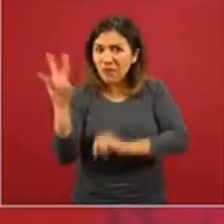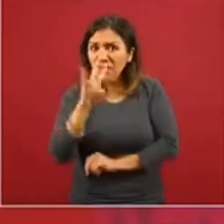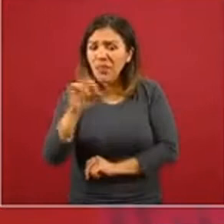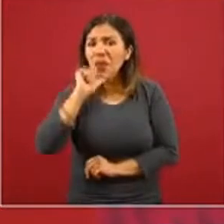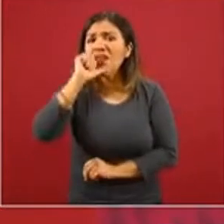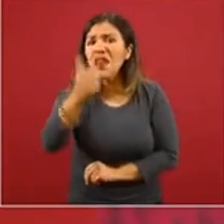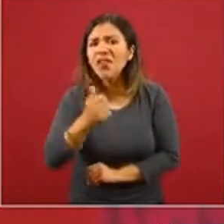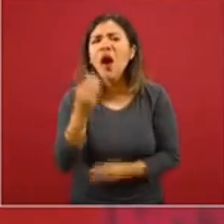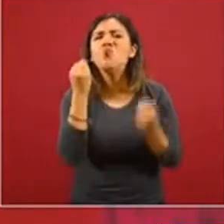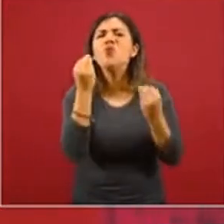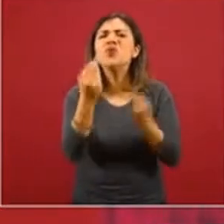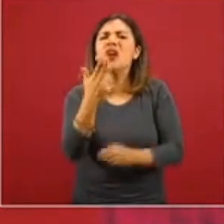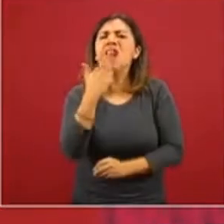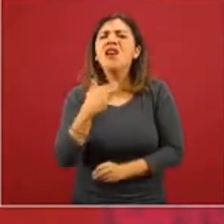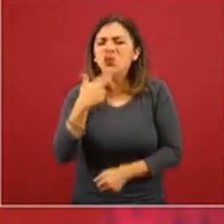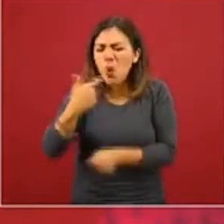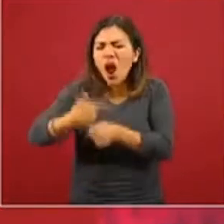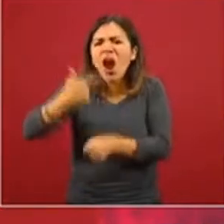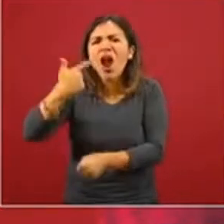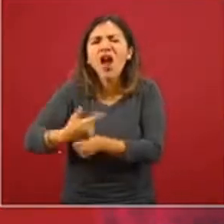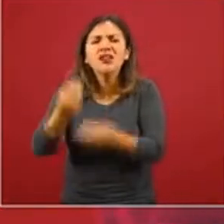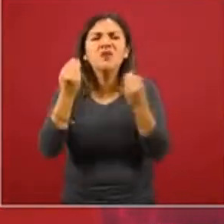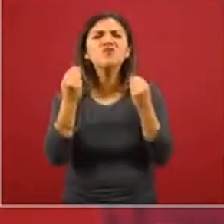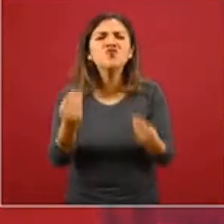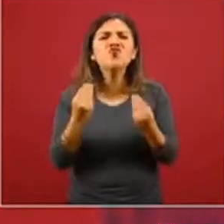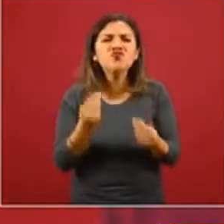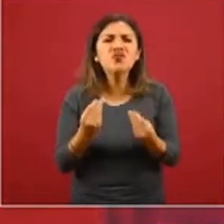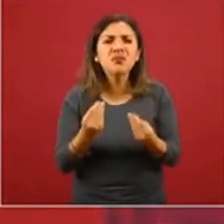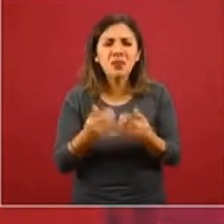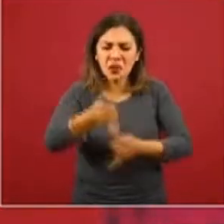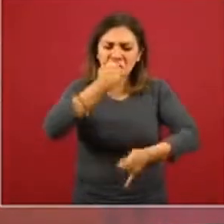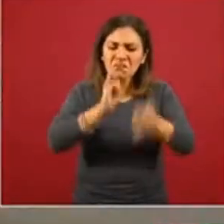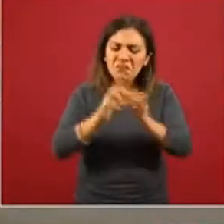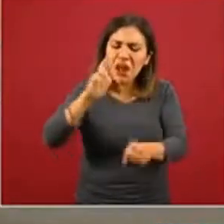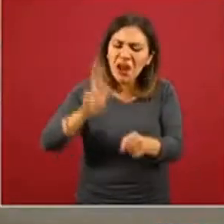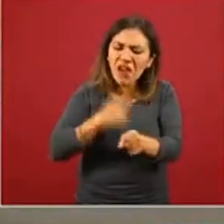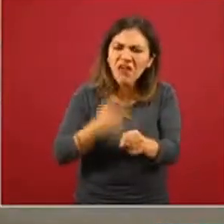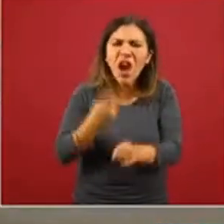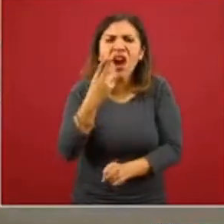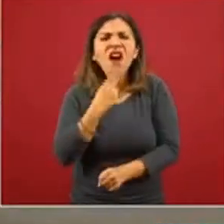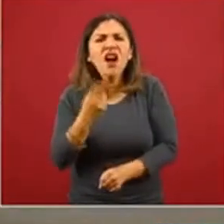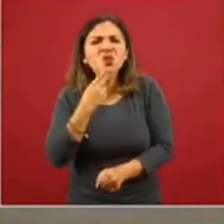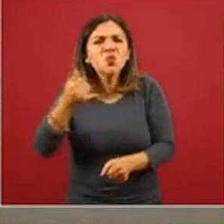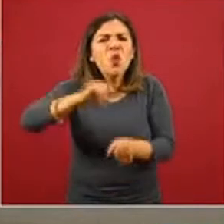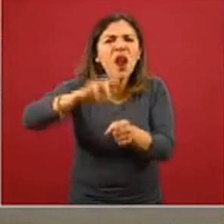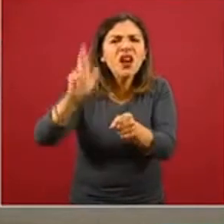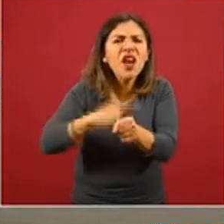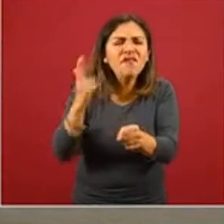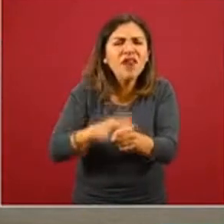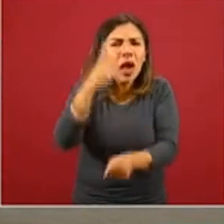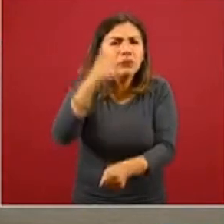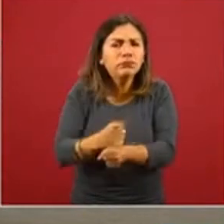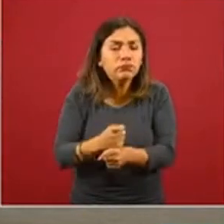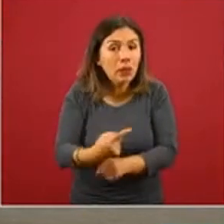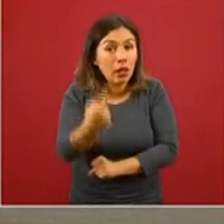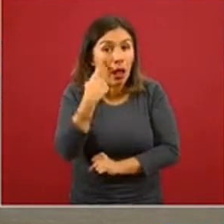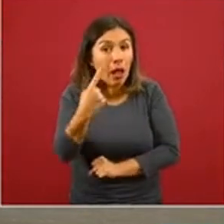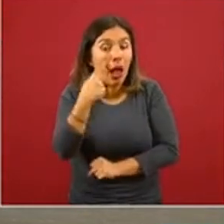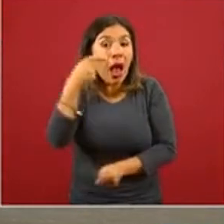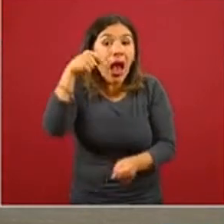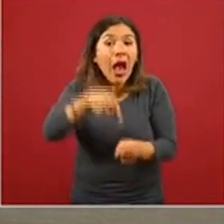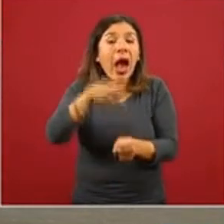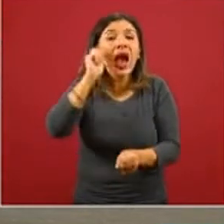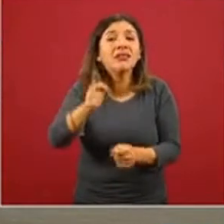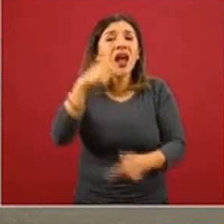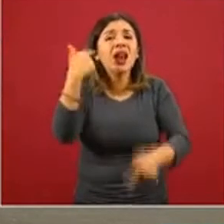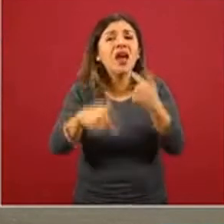altísimo poder calórico, sólidos y líquidos, bebidas azucaradas, refrescos, que son